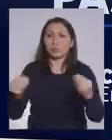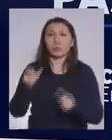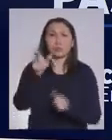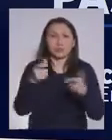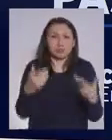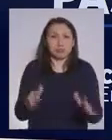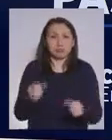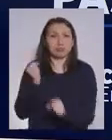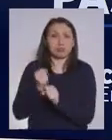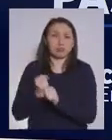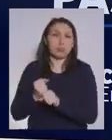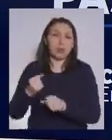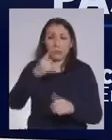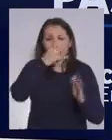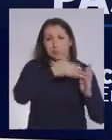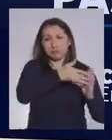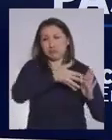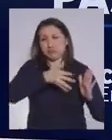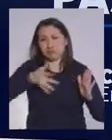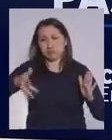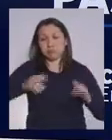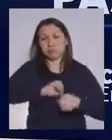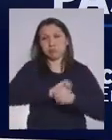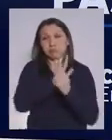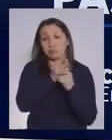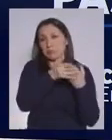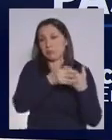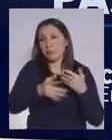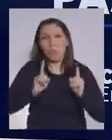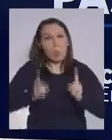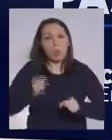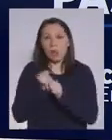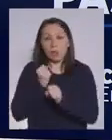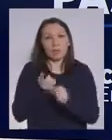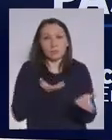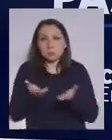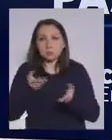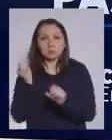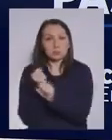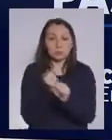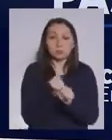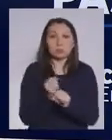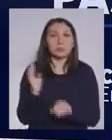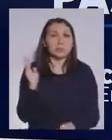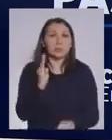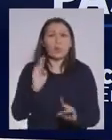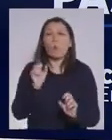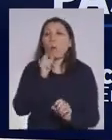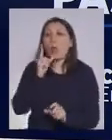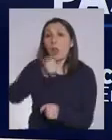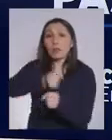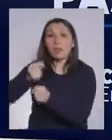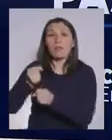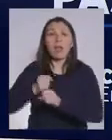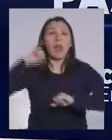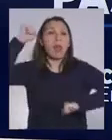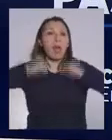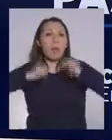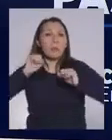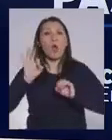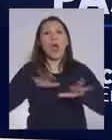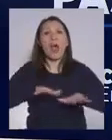que durante todo este periodo de pandemia ya han venido prestando servicios son básicamente los trabajadores de empresas